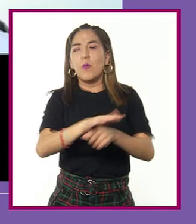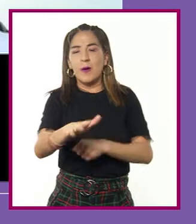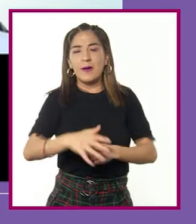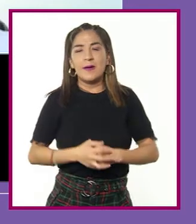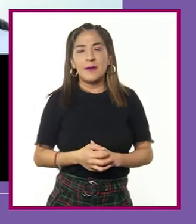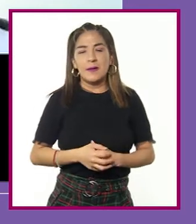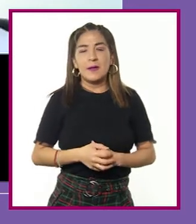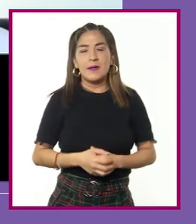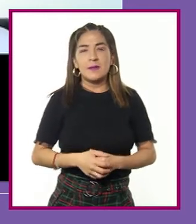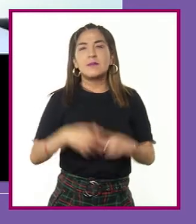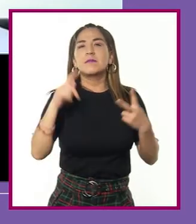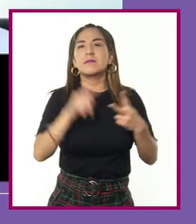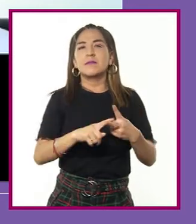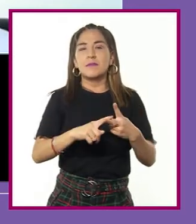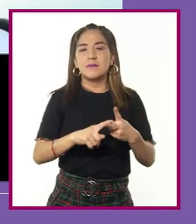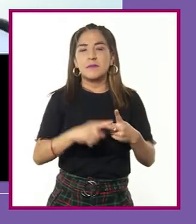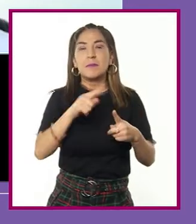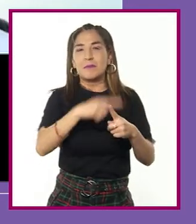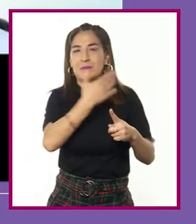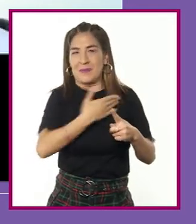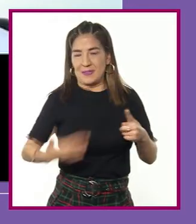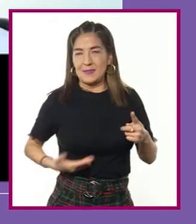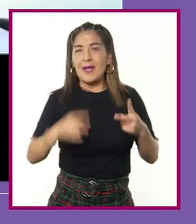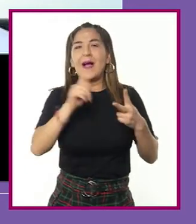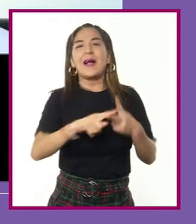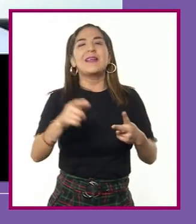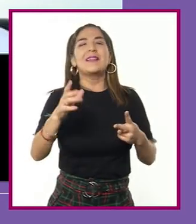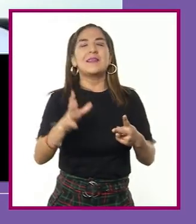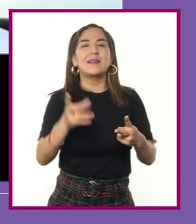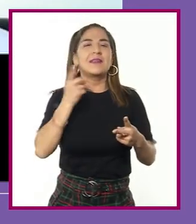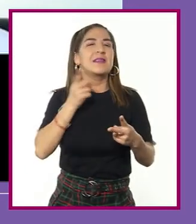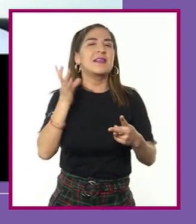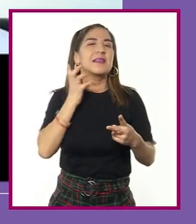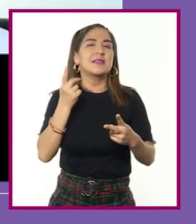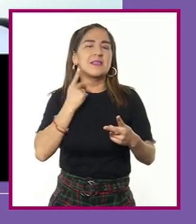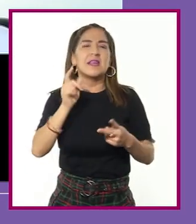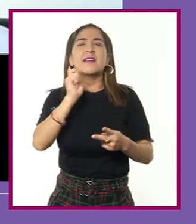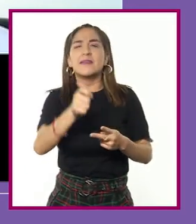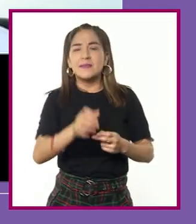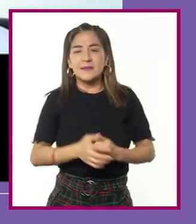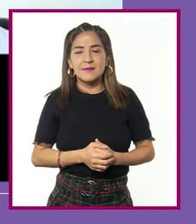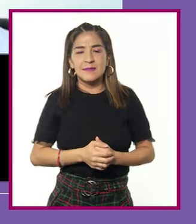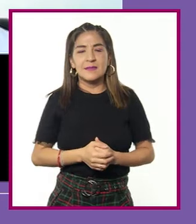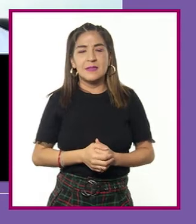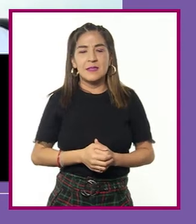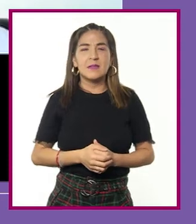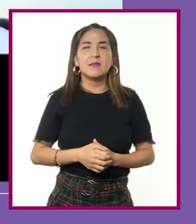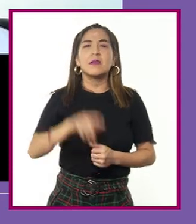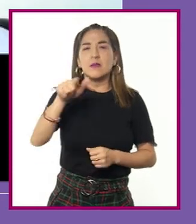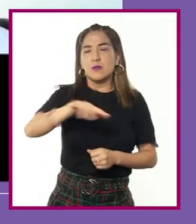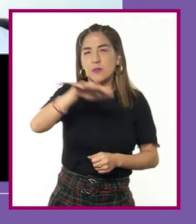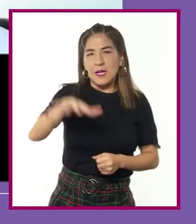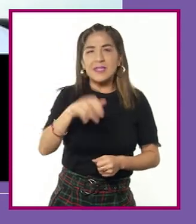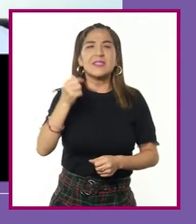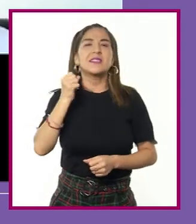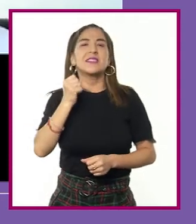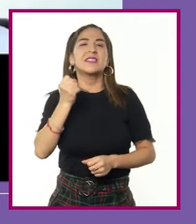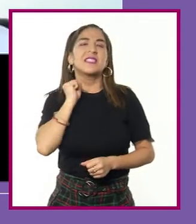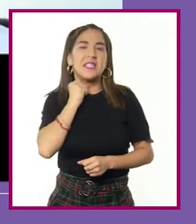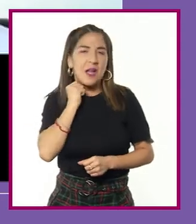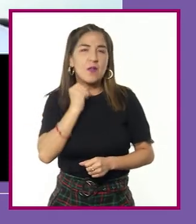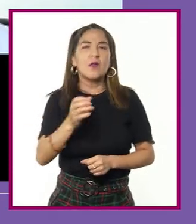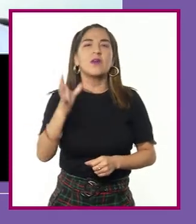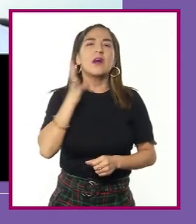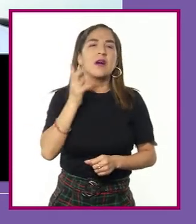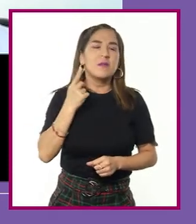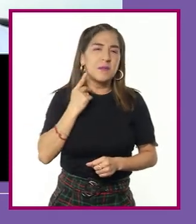poder legislativo, está definido o representado a través de la Cámara de Senadoras y Senadores